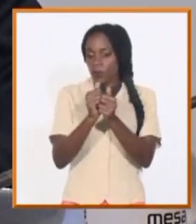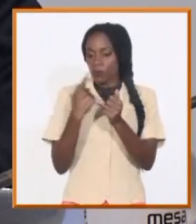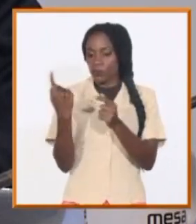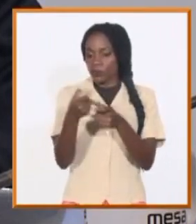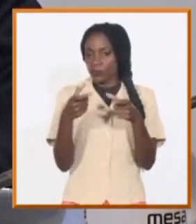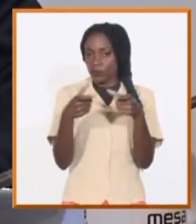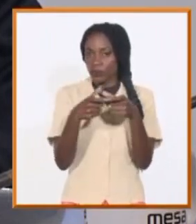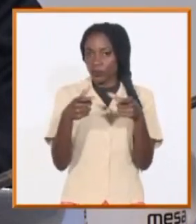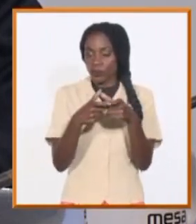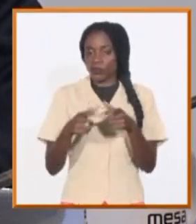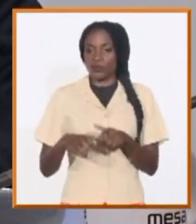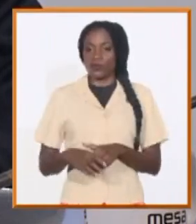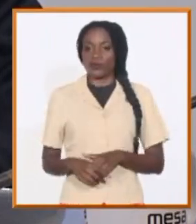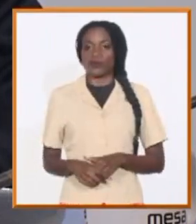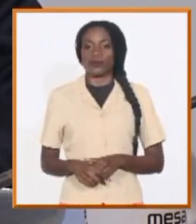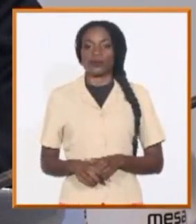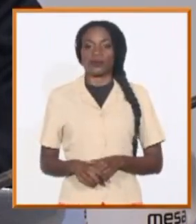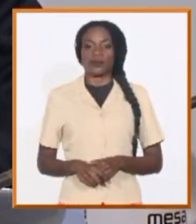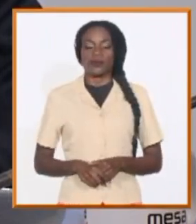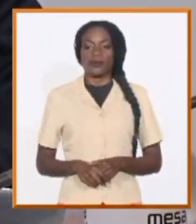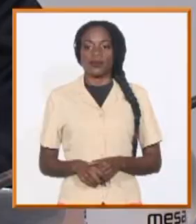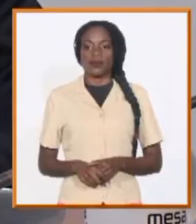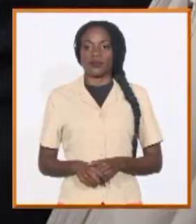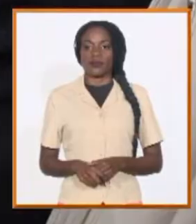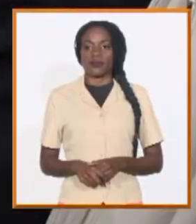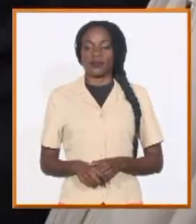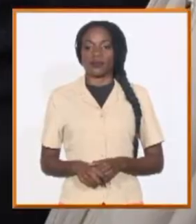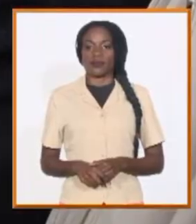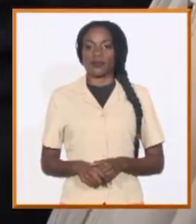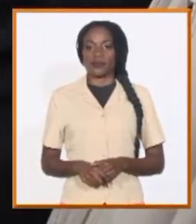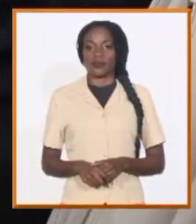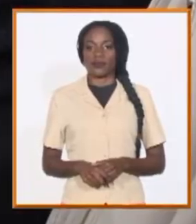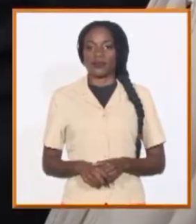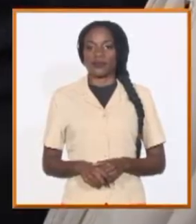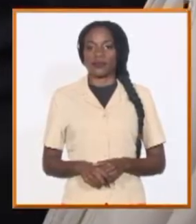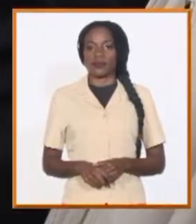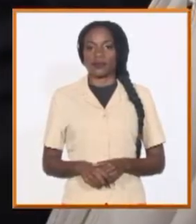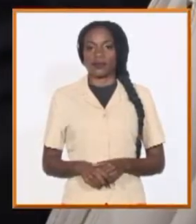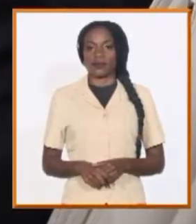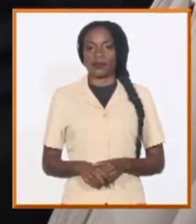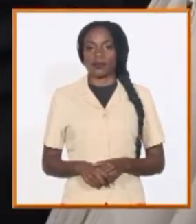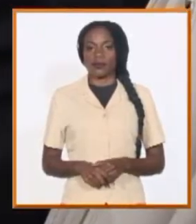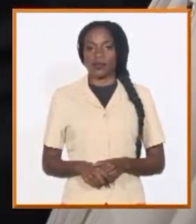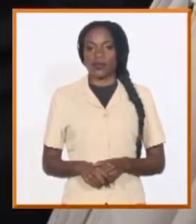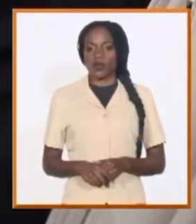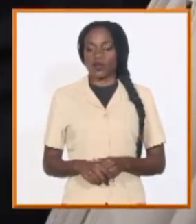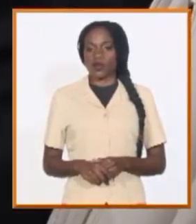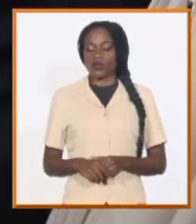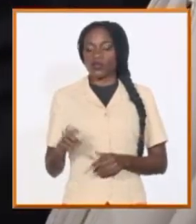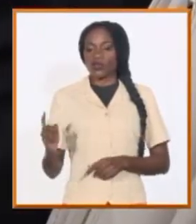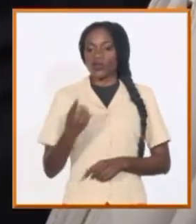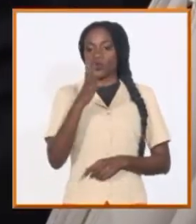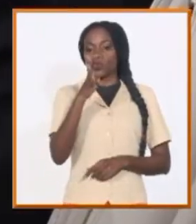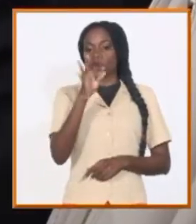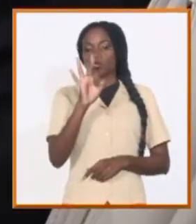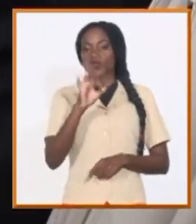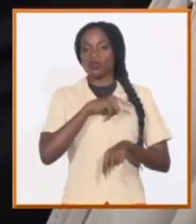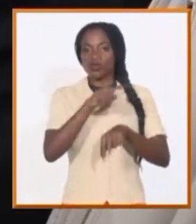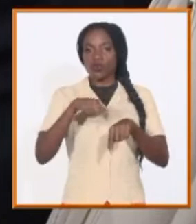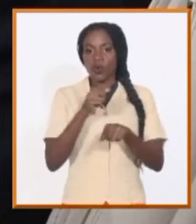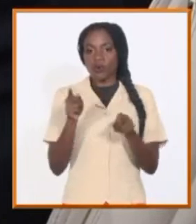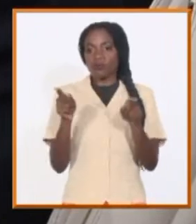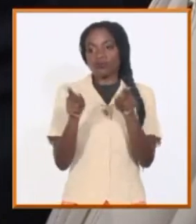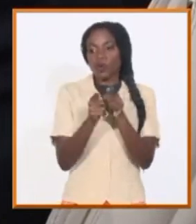la Dirección General de Alto Rendimiento de nuestro organismo deportivo. Noa, apenas 48 horas, no hay mucho tiempo para haber hecho un análisis